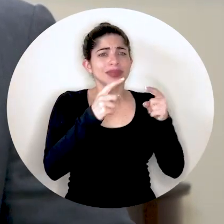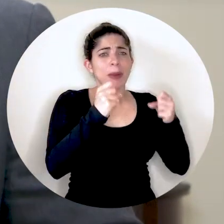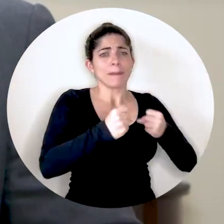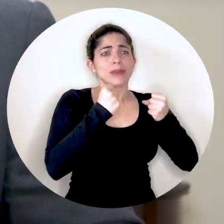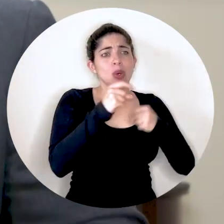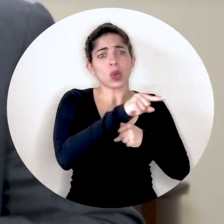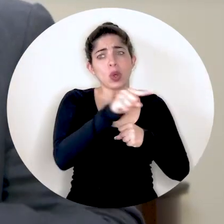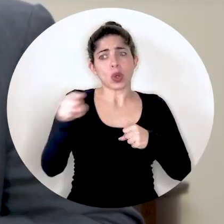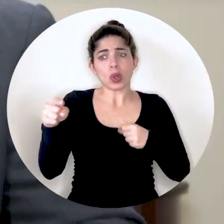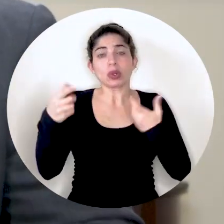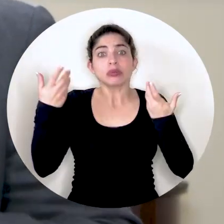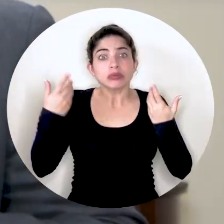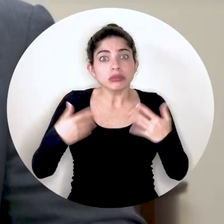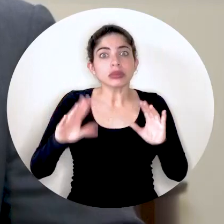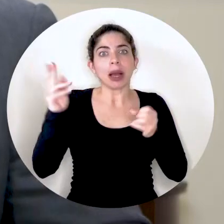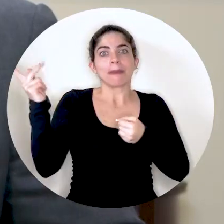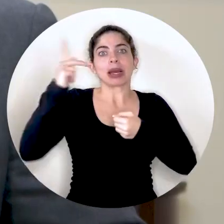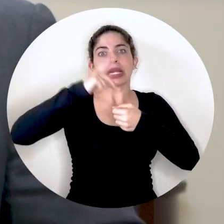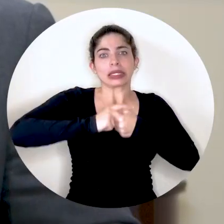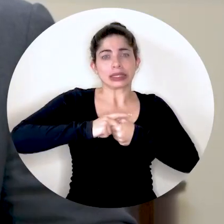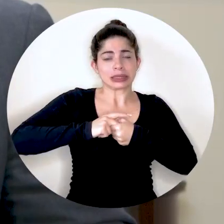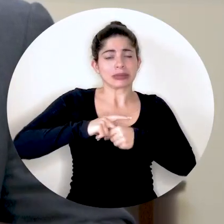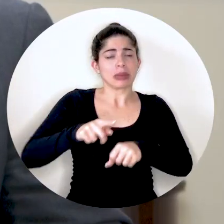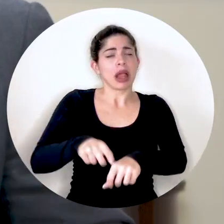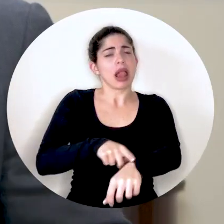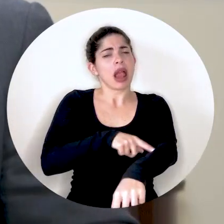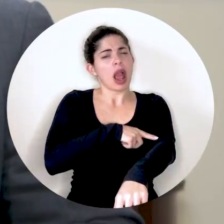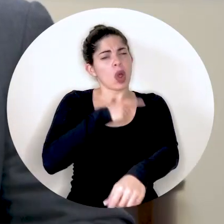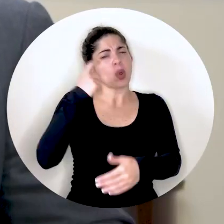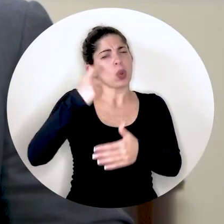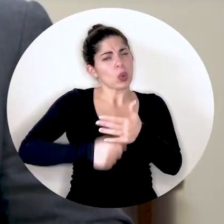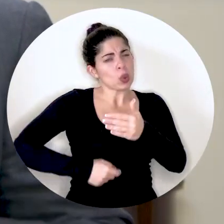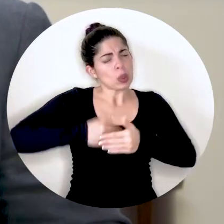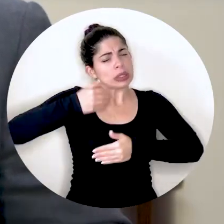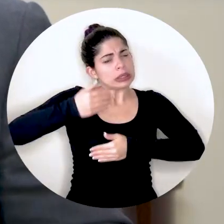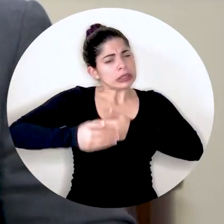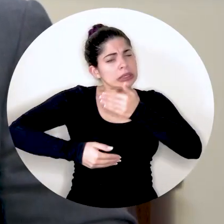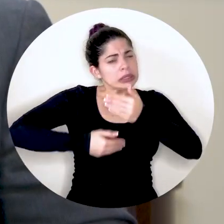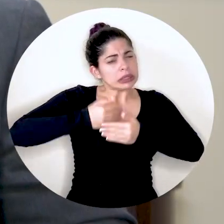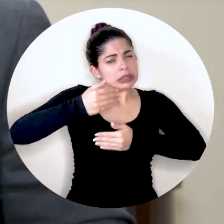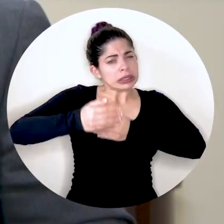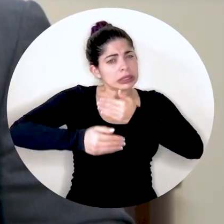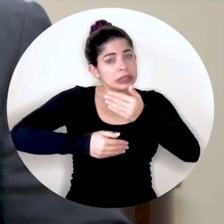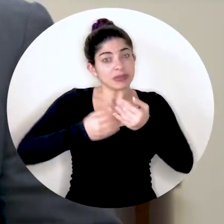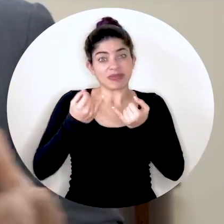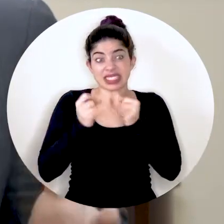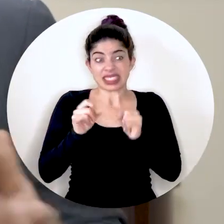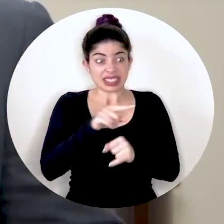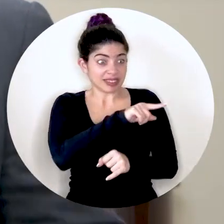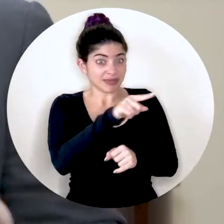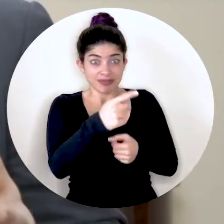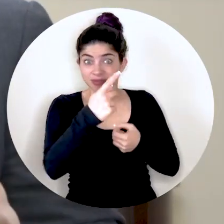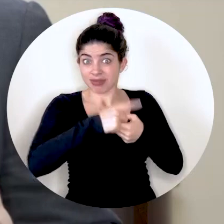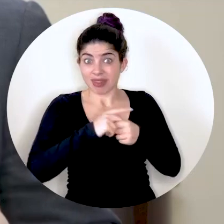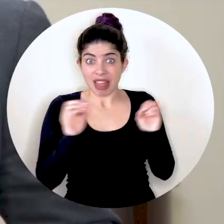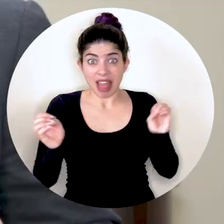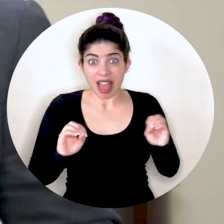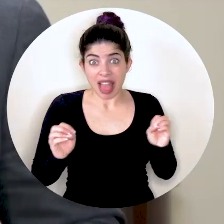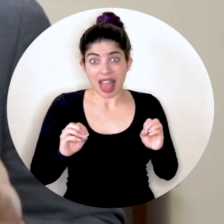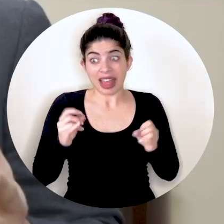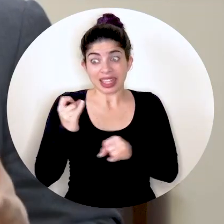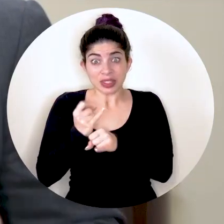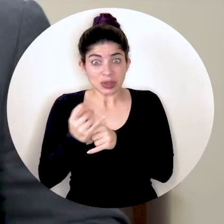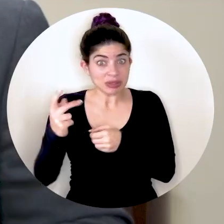diversos poderes que participaron en este largo y arduo proceso. Sin la participación de estas